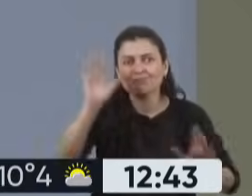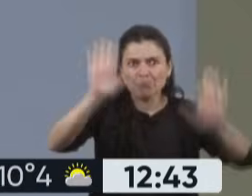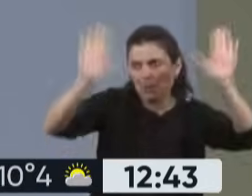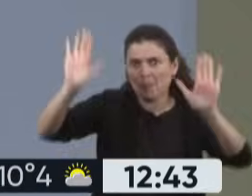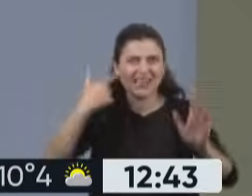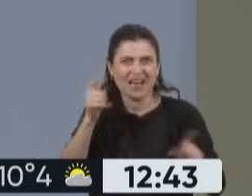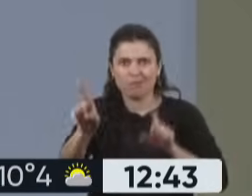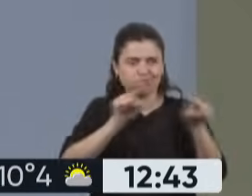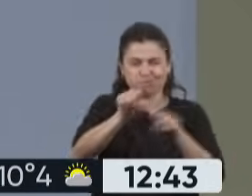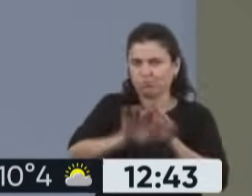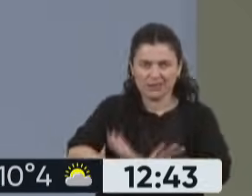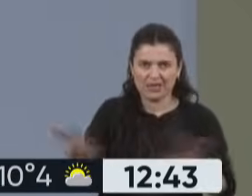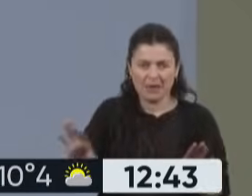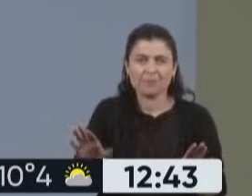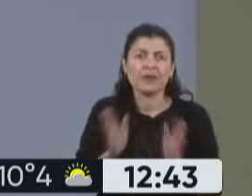mano. Por favor,